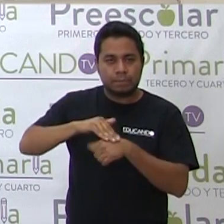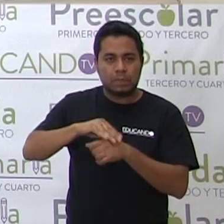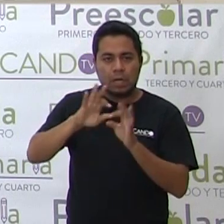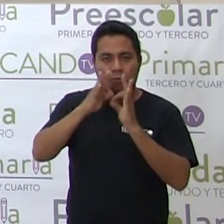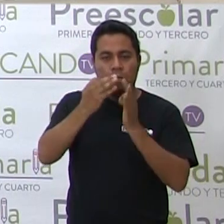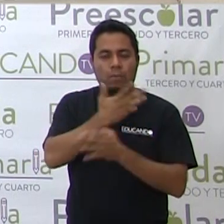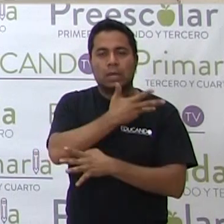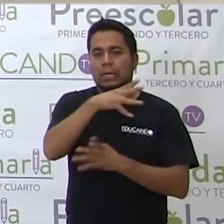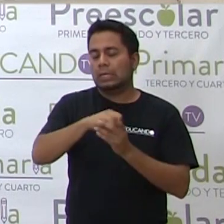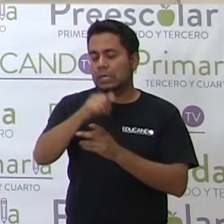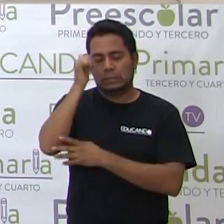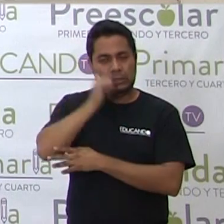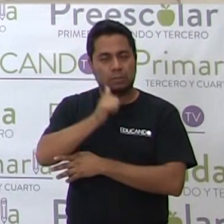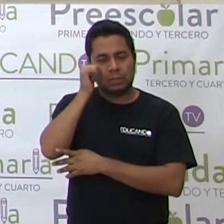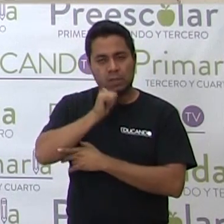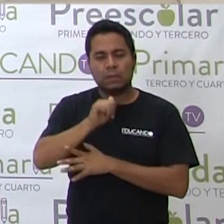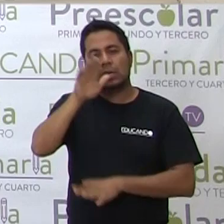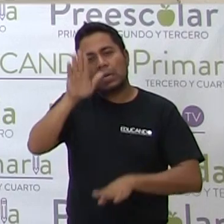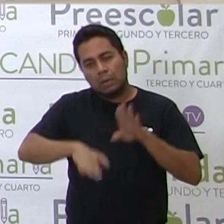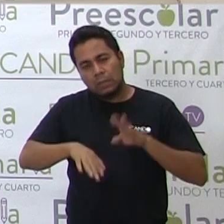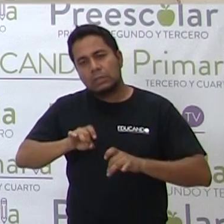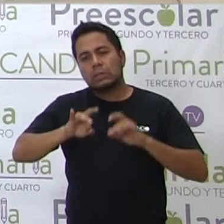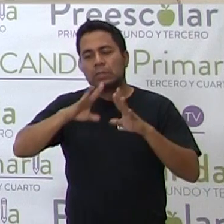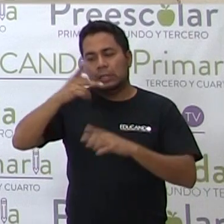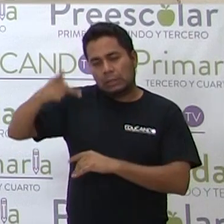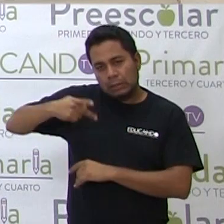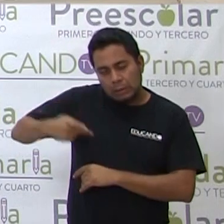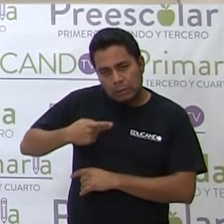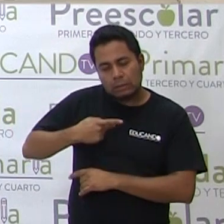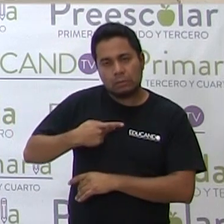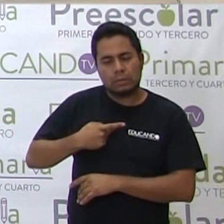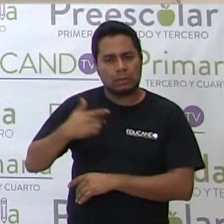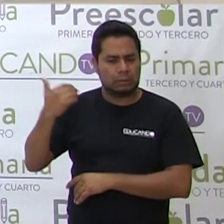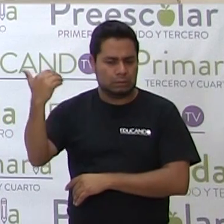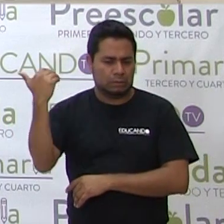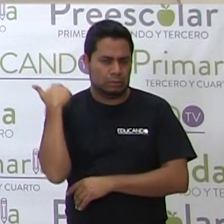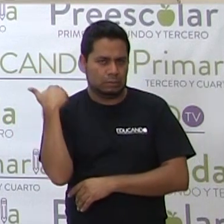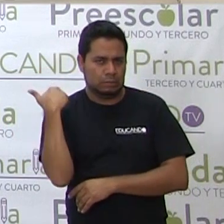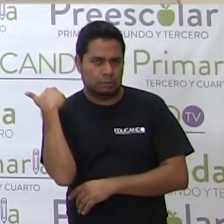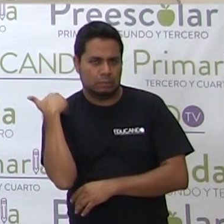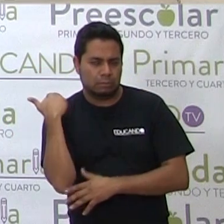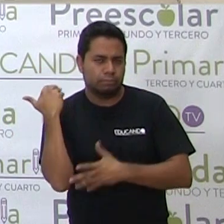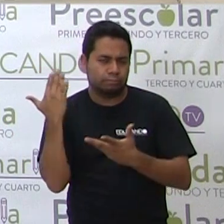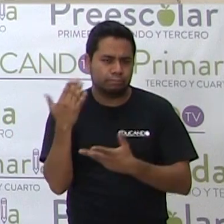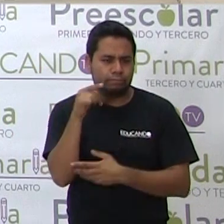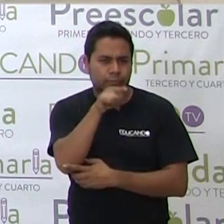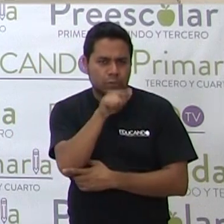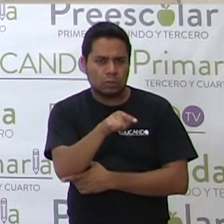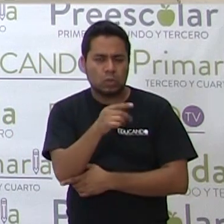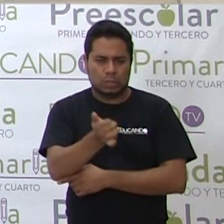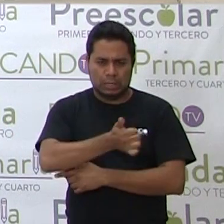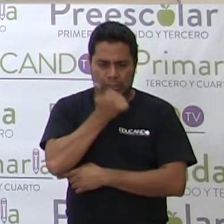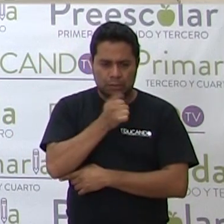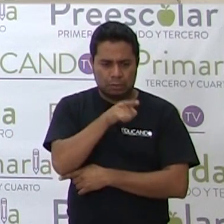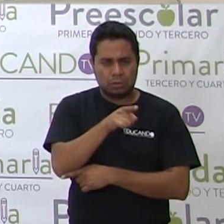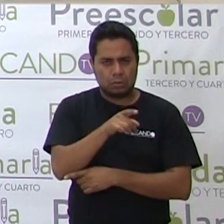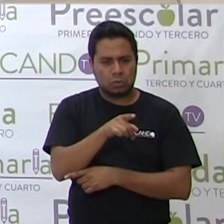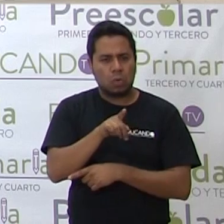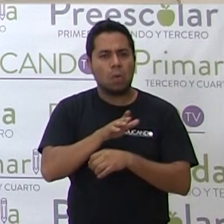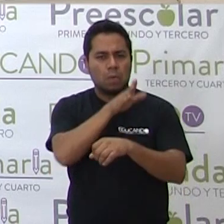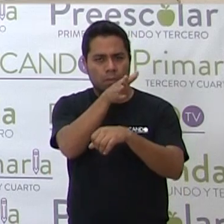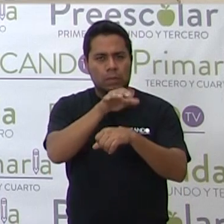fórmula general porque a veces nos preguntan y nos dicen a ver este tú alumno que vas en la